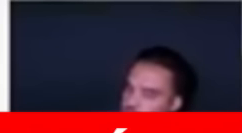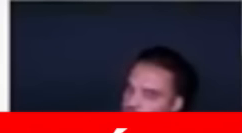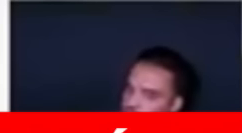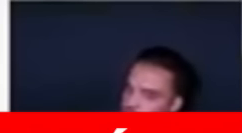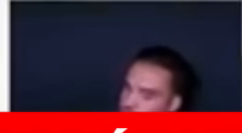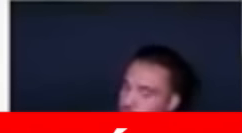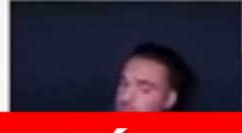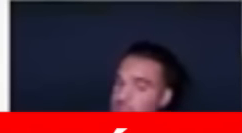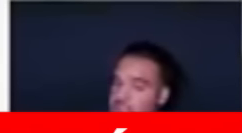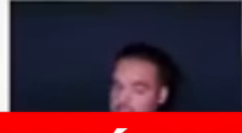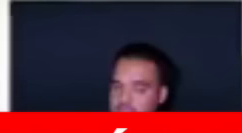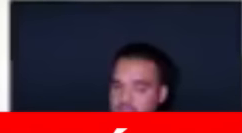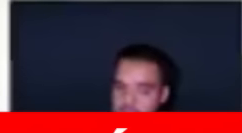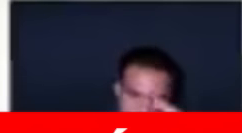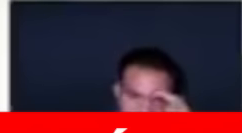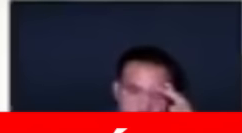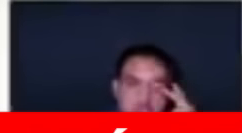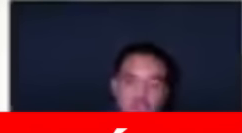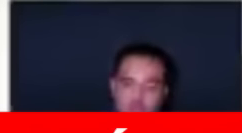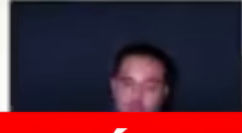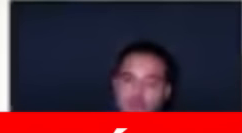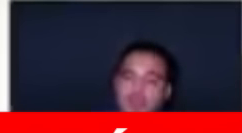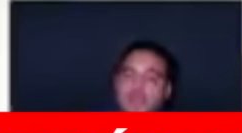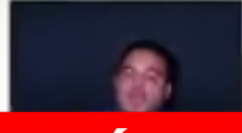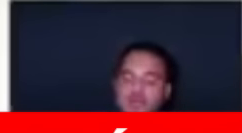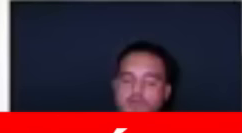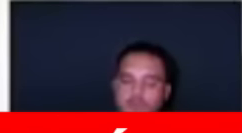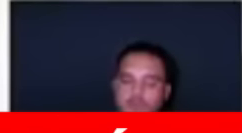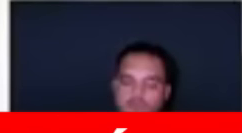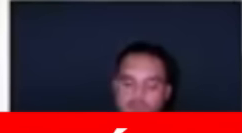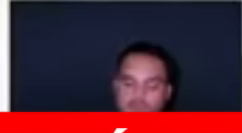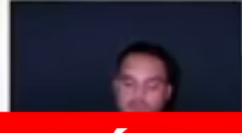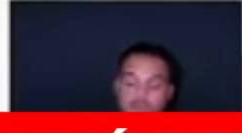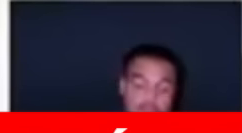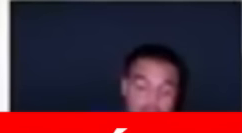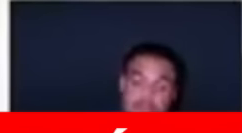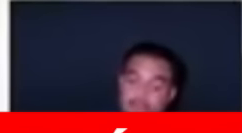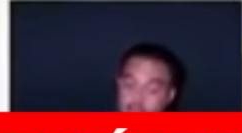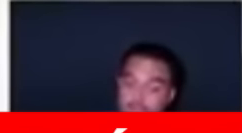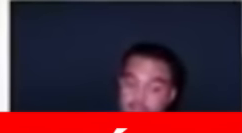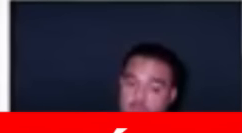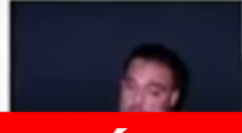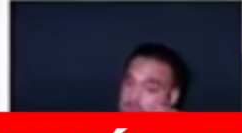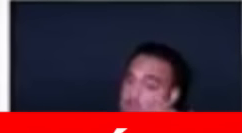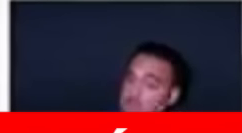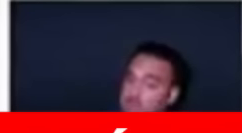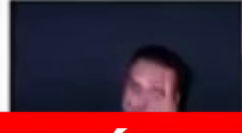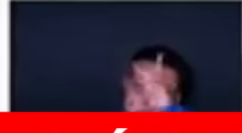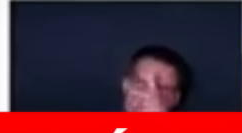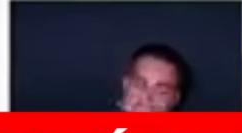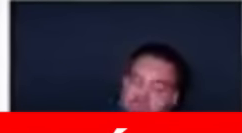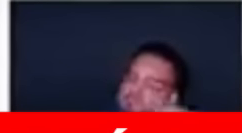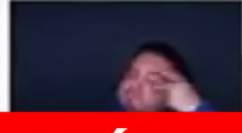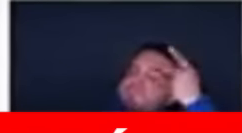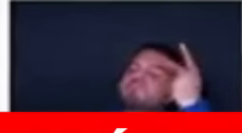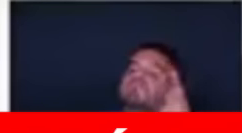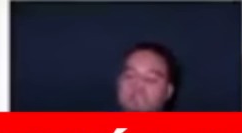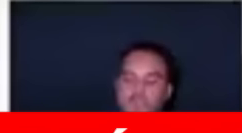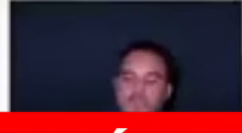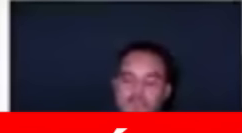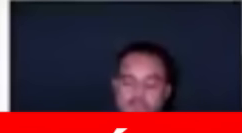hora dramática de México es la hora de la responsabilidad patriótica. Es,